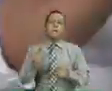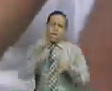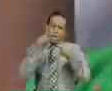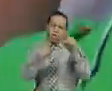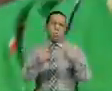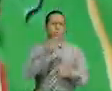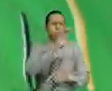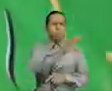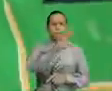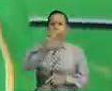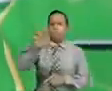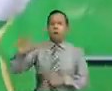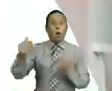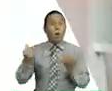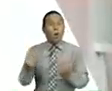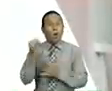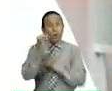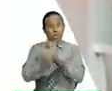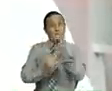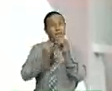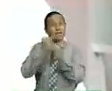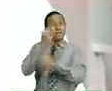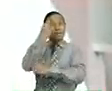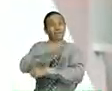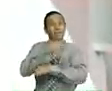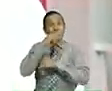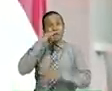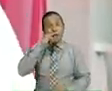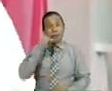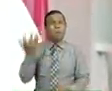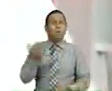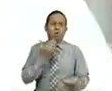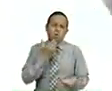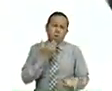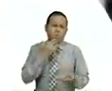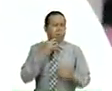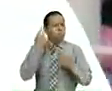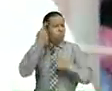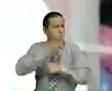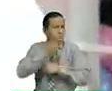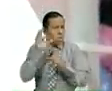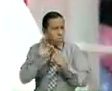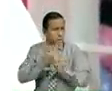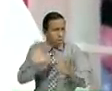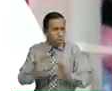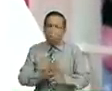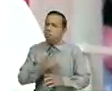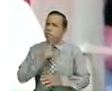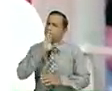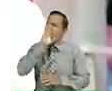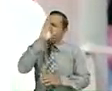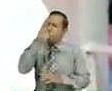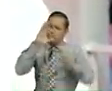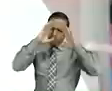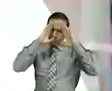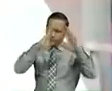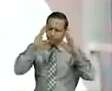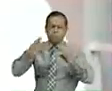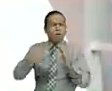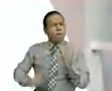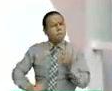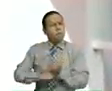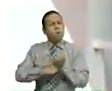puntos. Estamos celebrando el Día del Niño no solamente hoy, sino los 365 días del año. Tenemos que apoyarlos en su crecimiento, en su desarrollo, para que